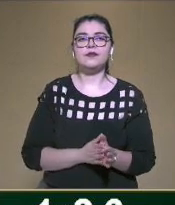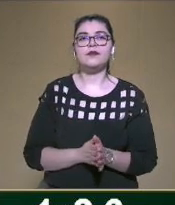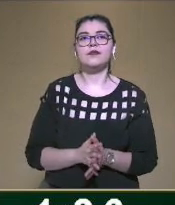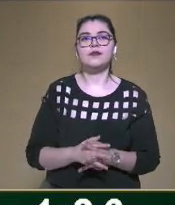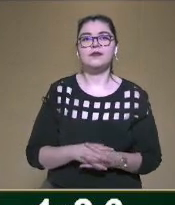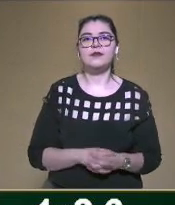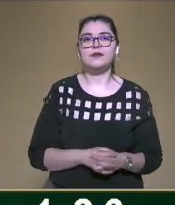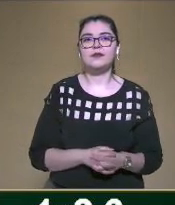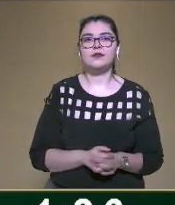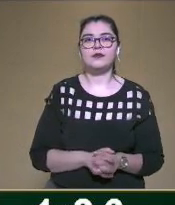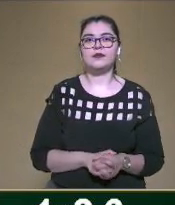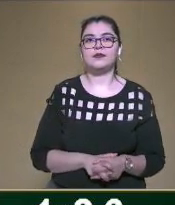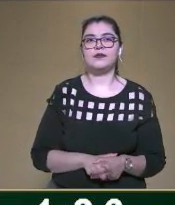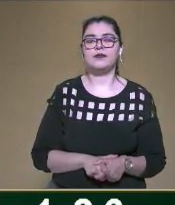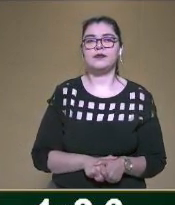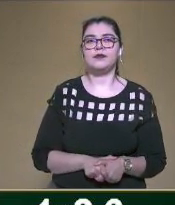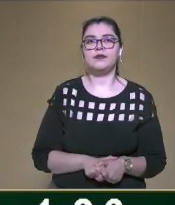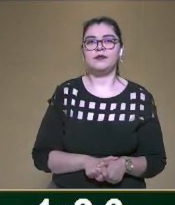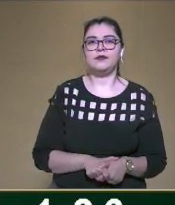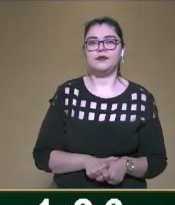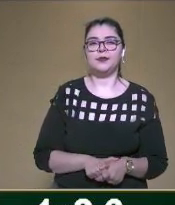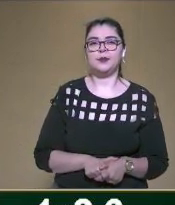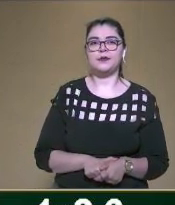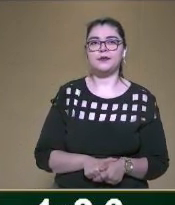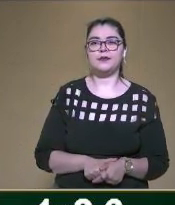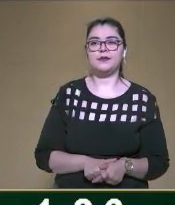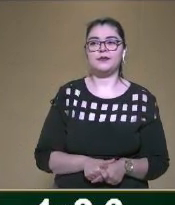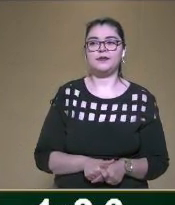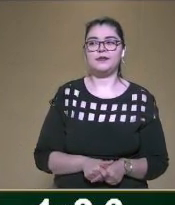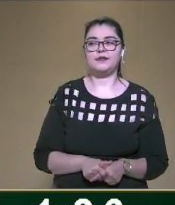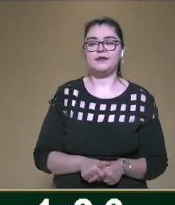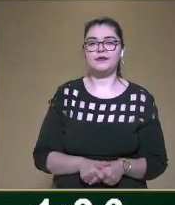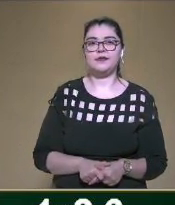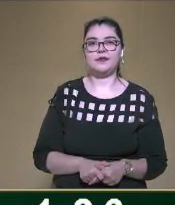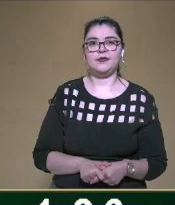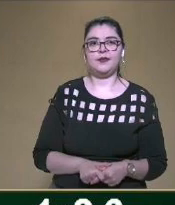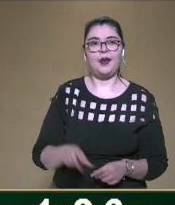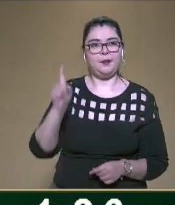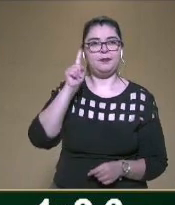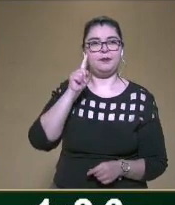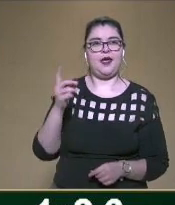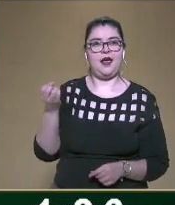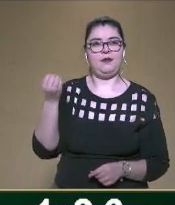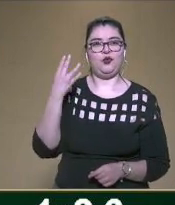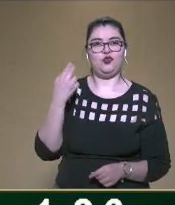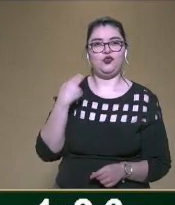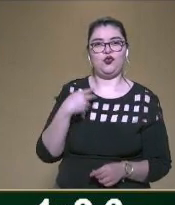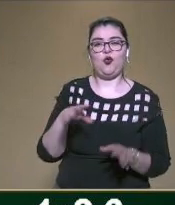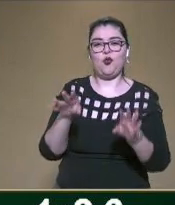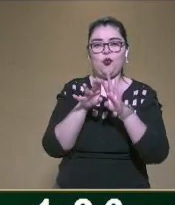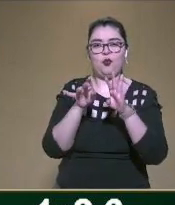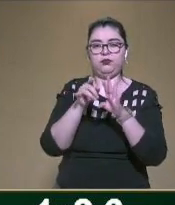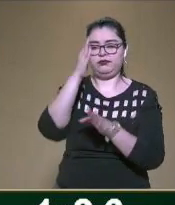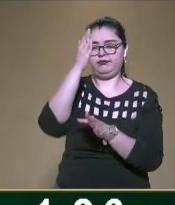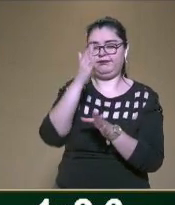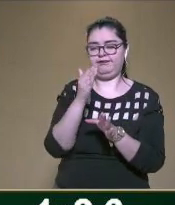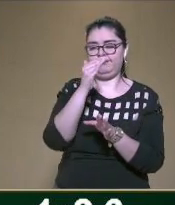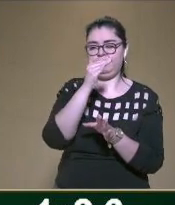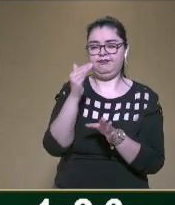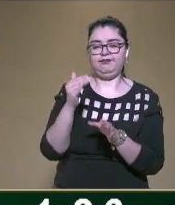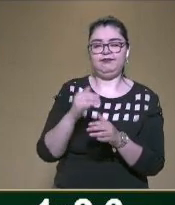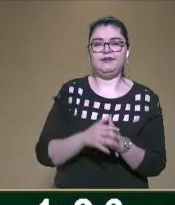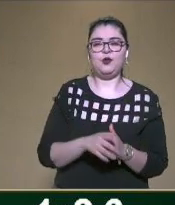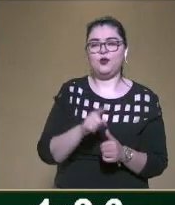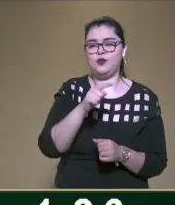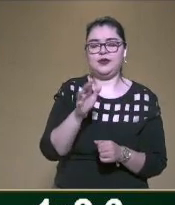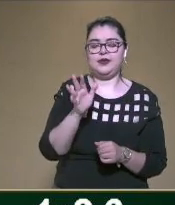a repartir junto con todos ustedes. Ya lo hicimos en repetidas ocasiones. Y vamos